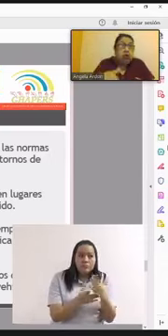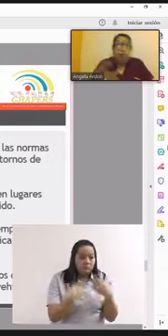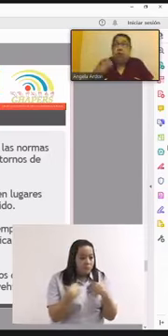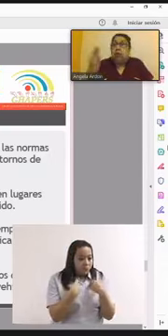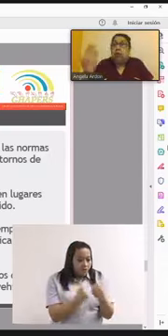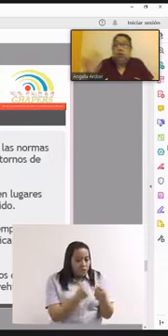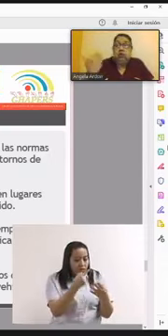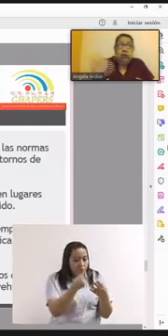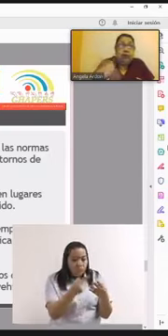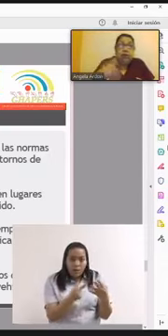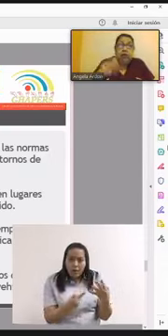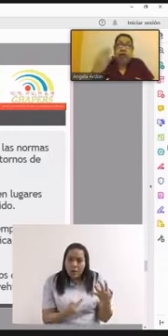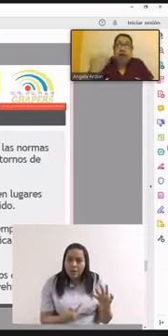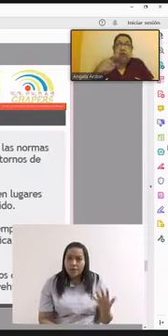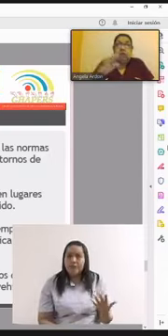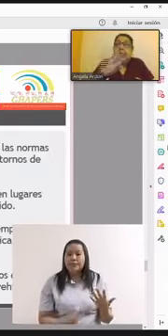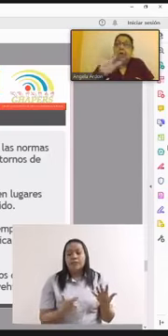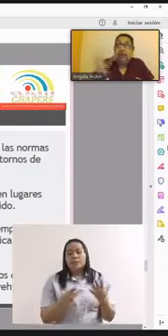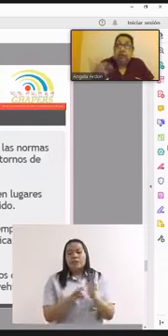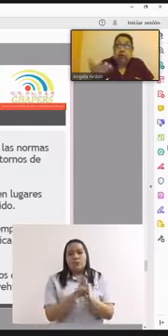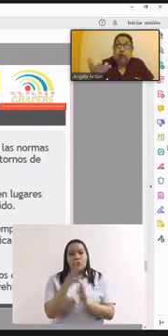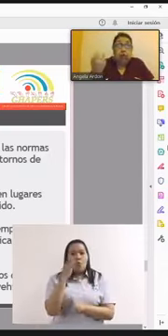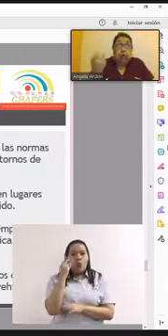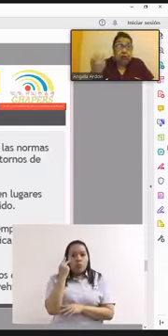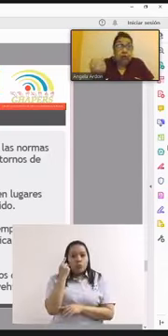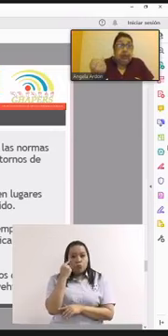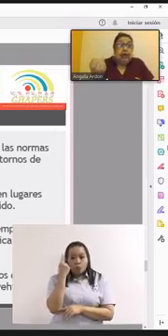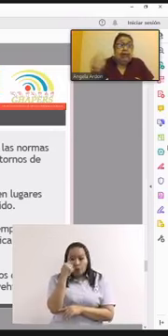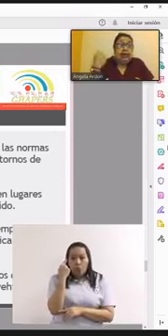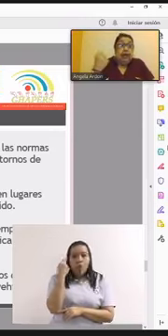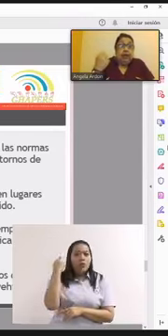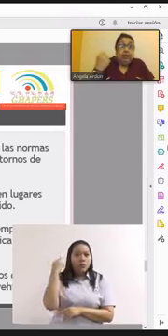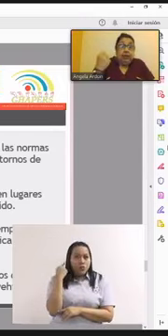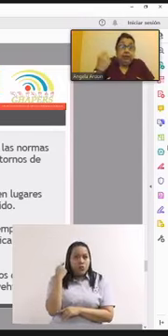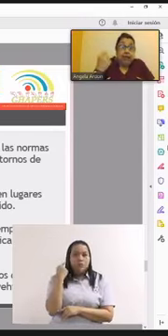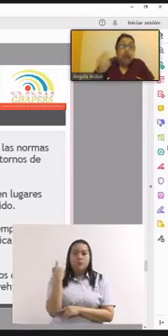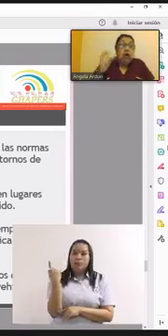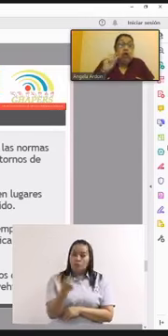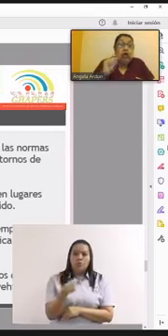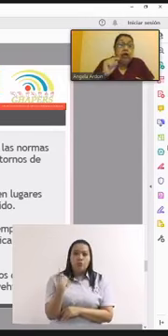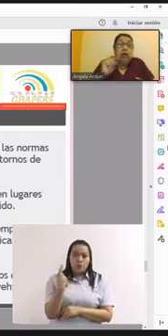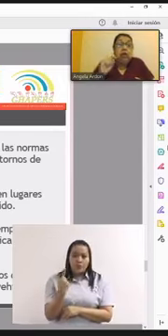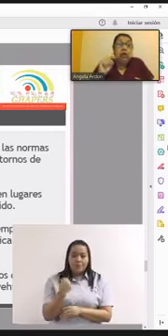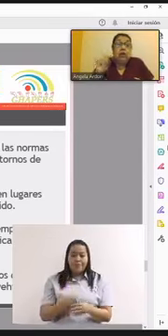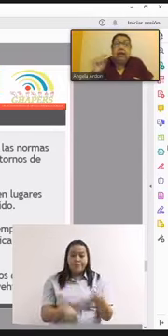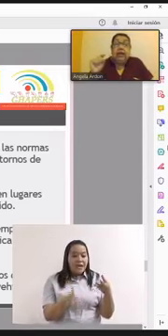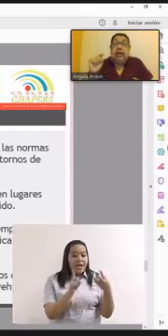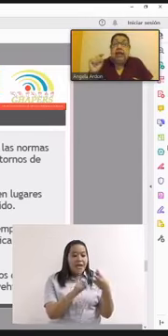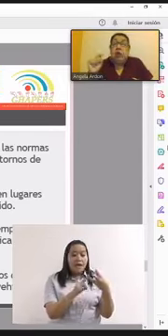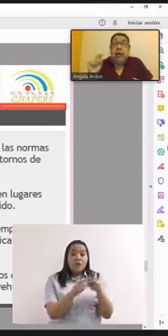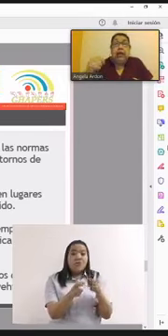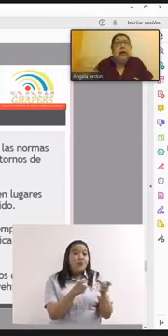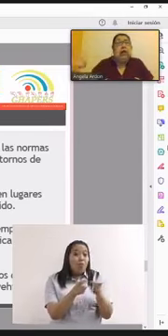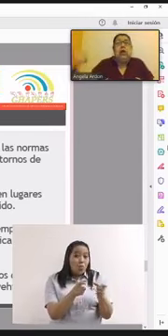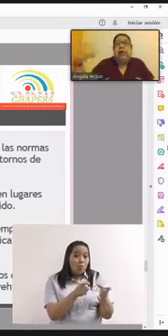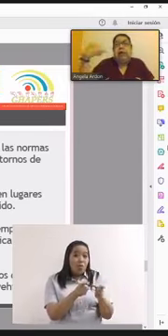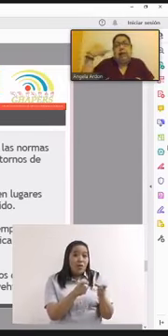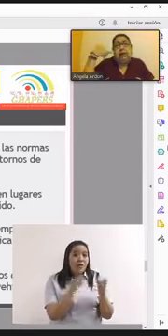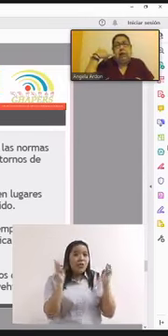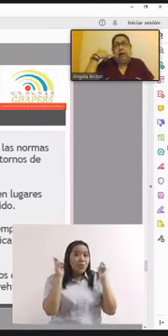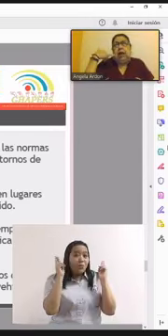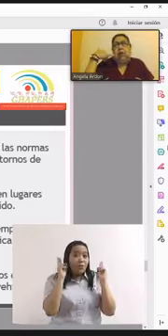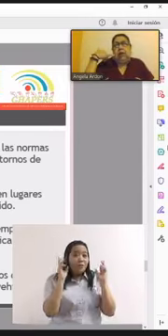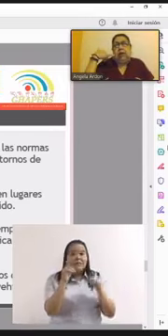toda su estimulación, su parte auditiva visual, está todo, que es muy importante, ¿verdad? Controlar el ruido ambiental en el lugar, no